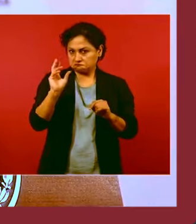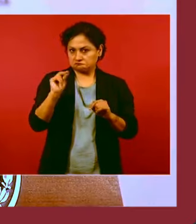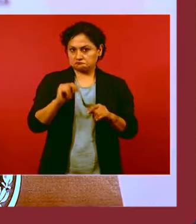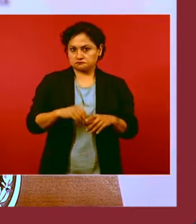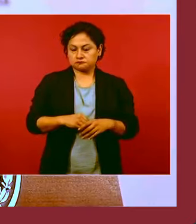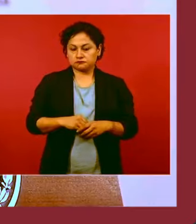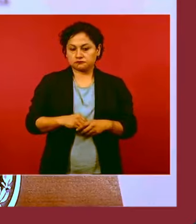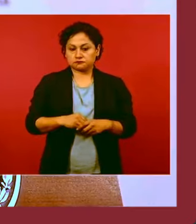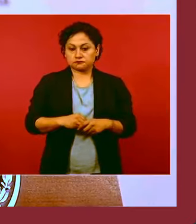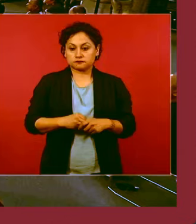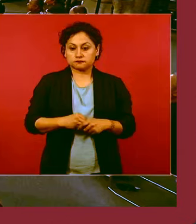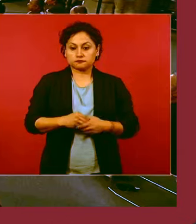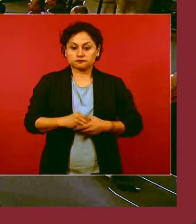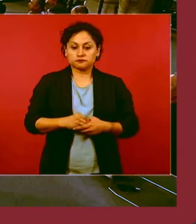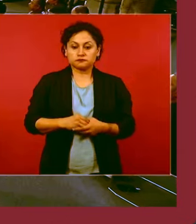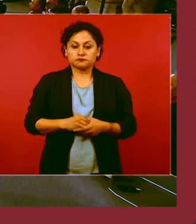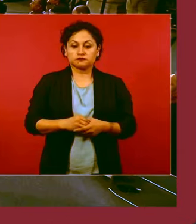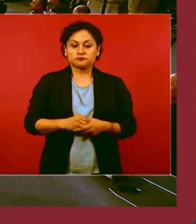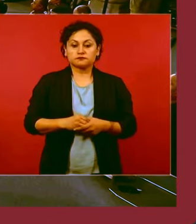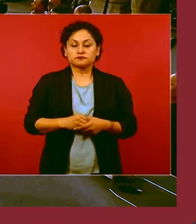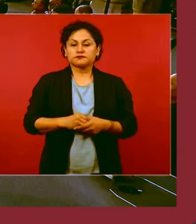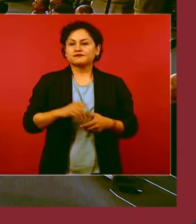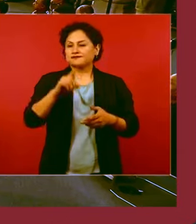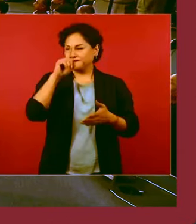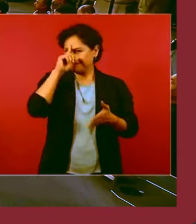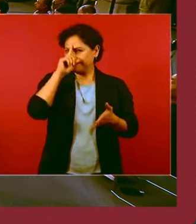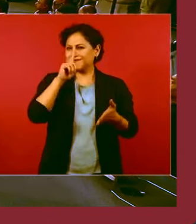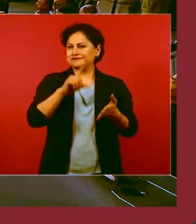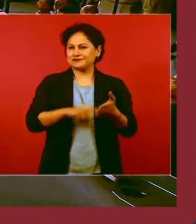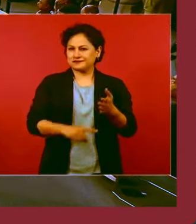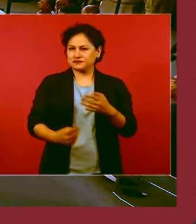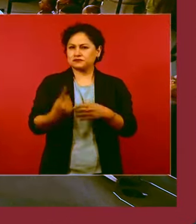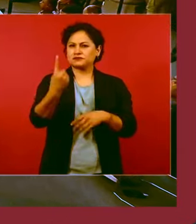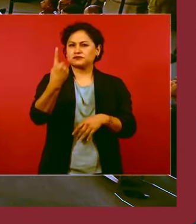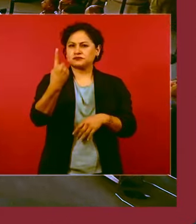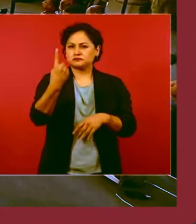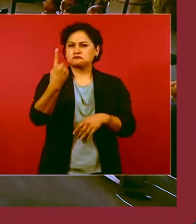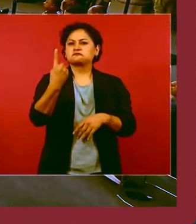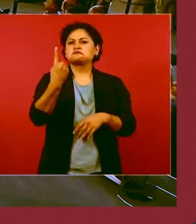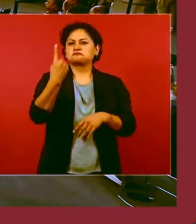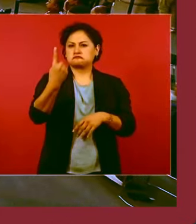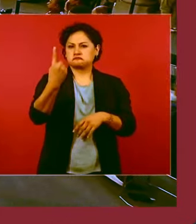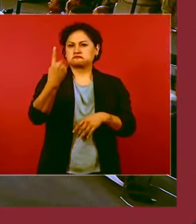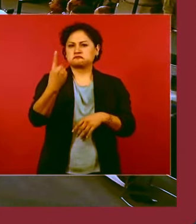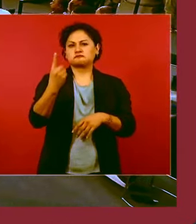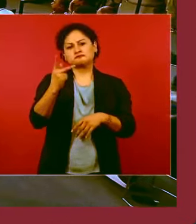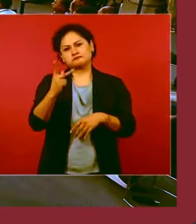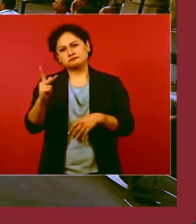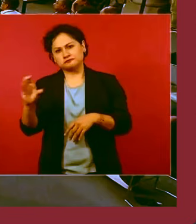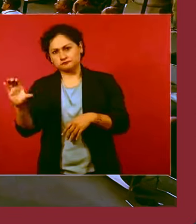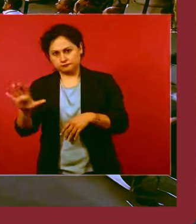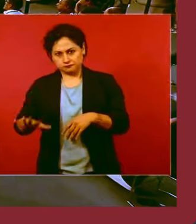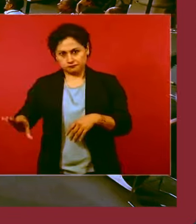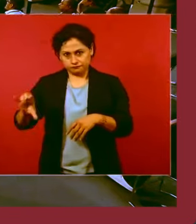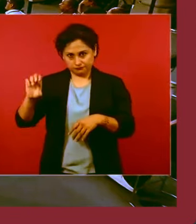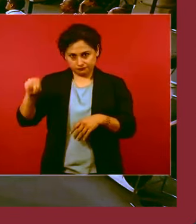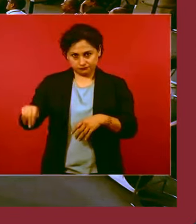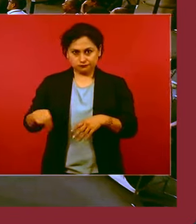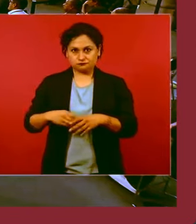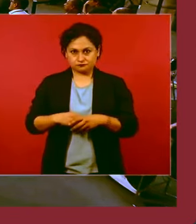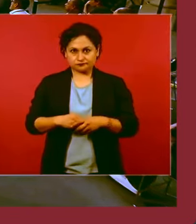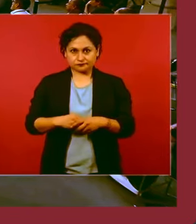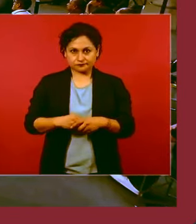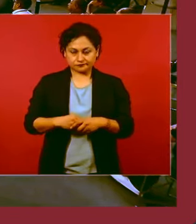por el gobierno. Quiero invitarlos a que reflexionemos sobre la importancia de proteger nuestro entorno y promover un desarrollo